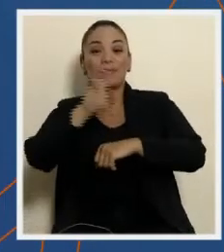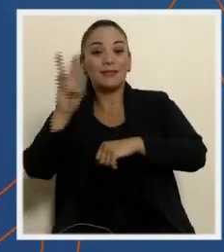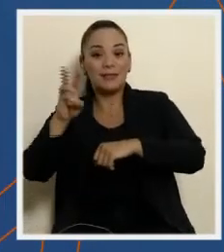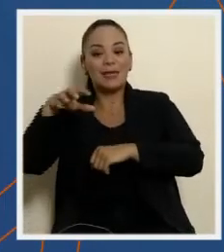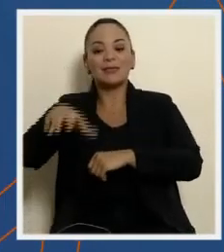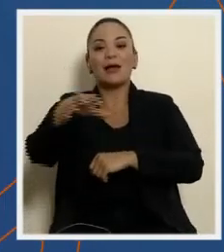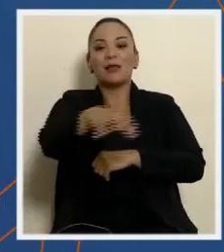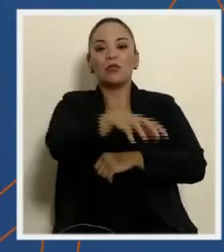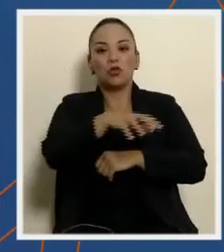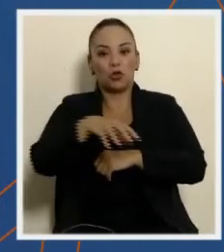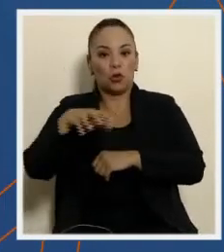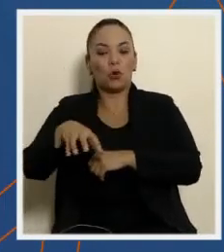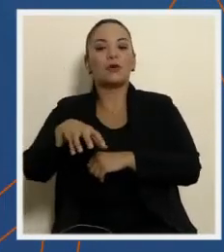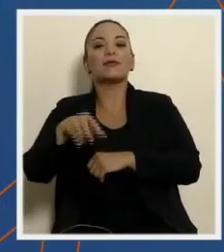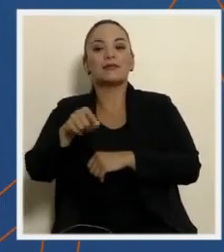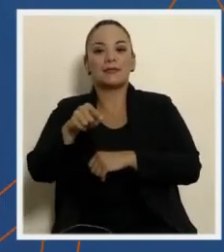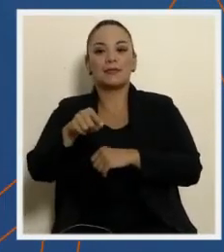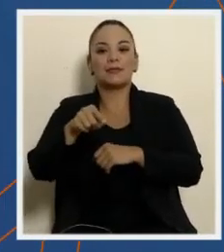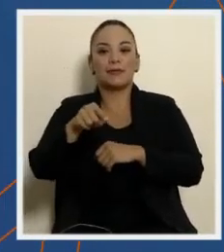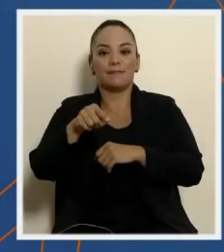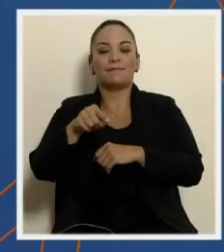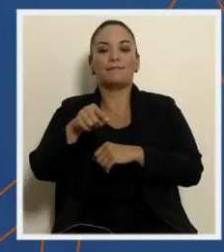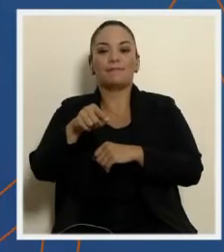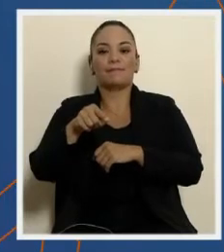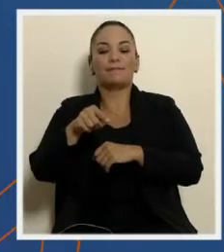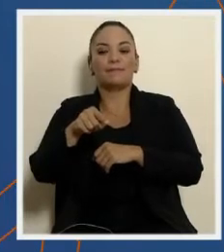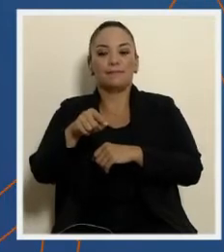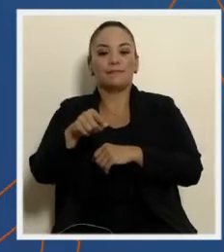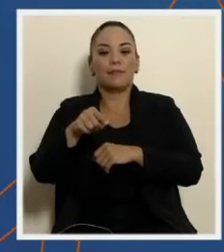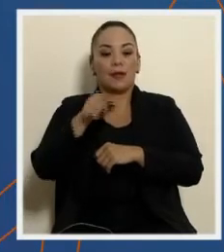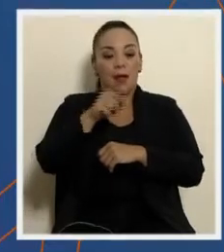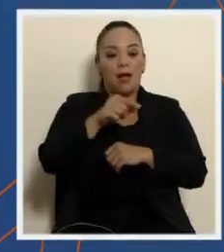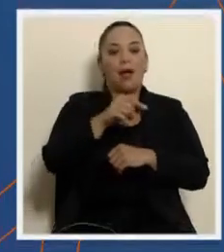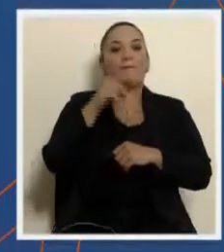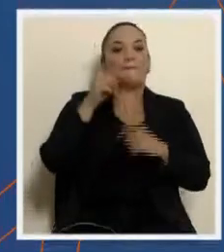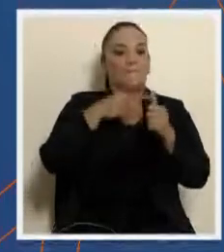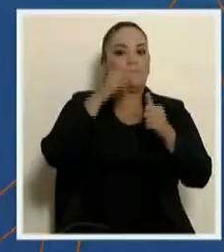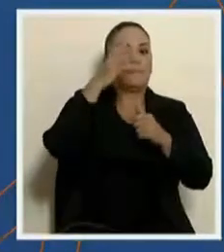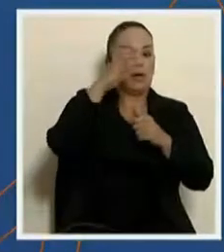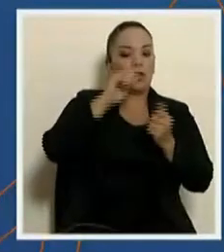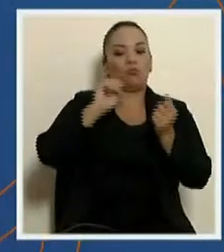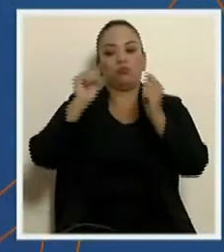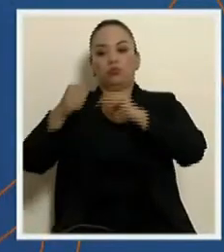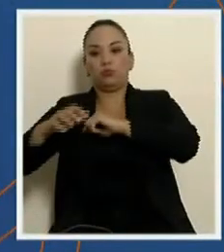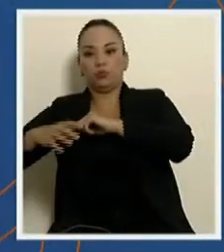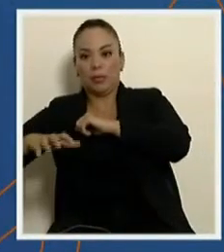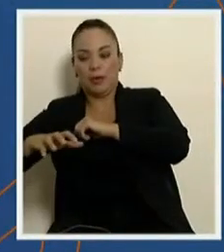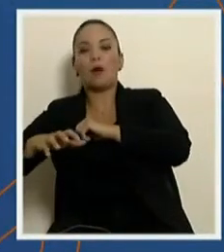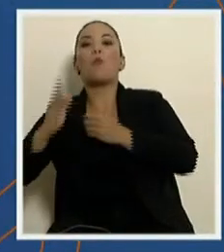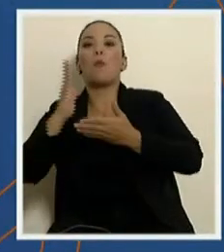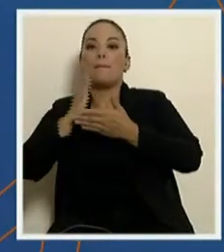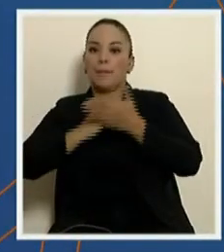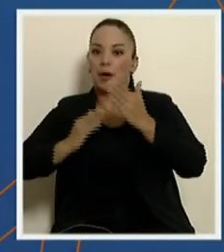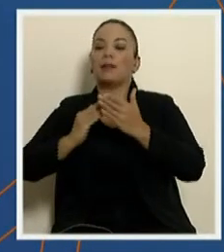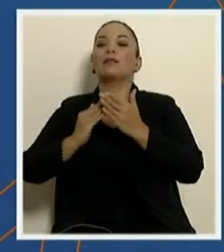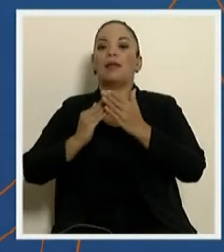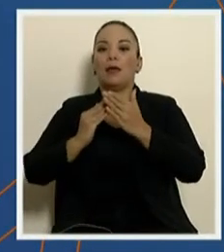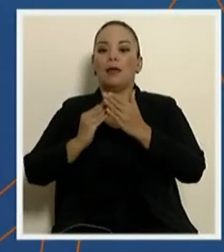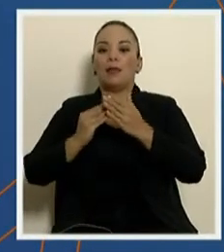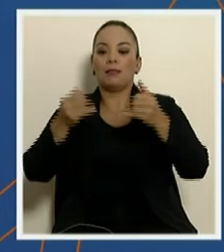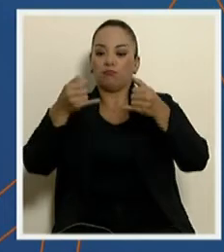cantones pasaron a la condición de alerta naranja como parte del cerco epidemiológico que se